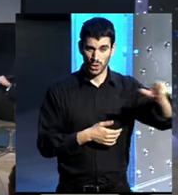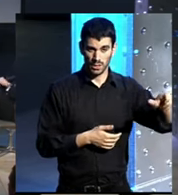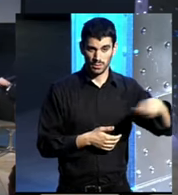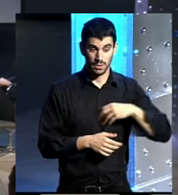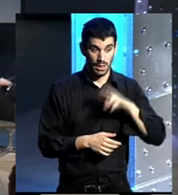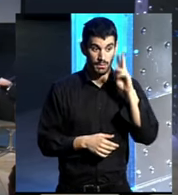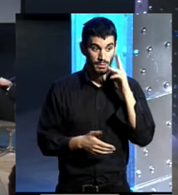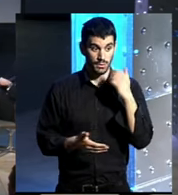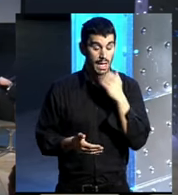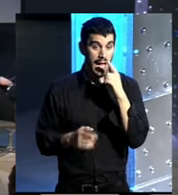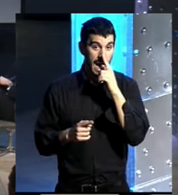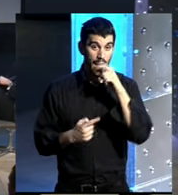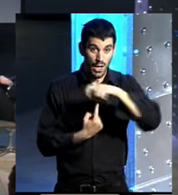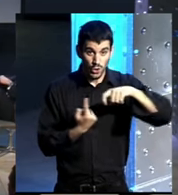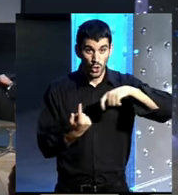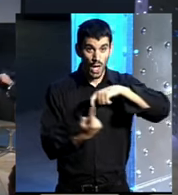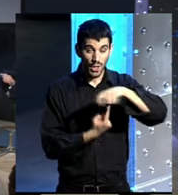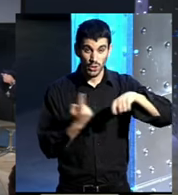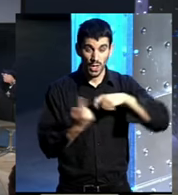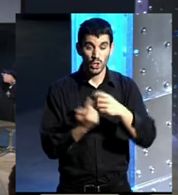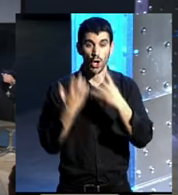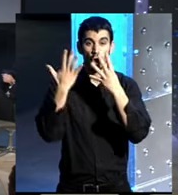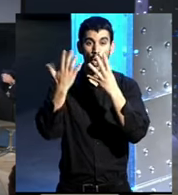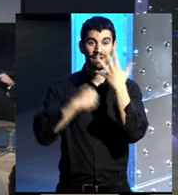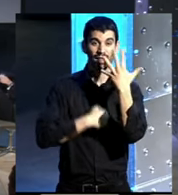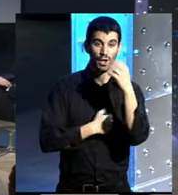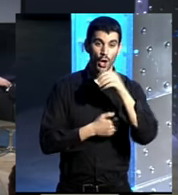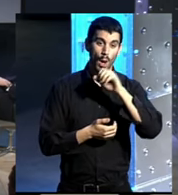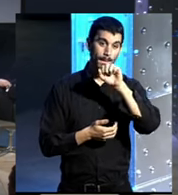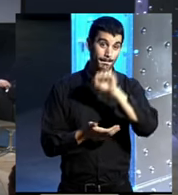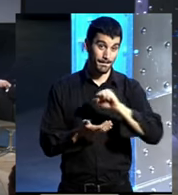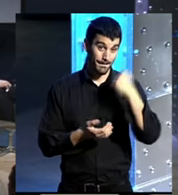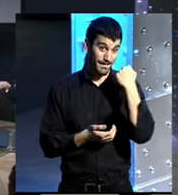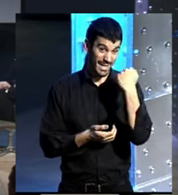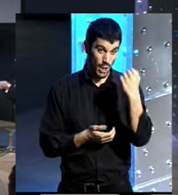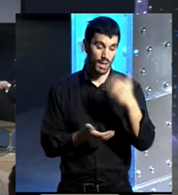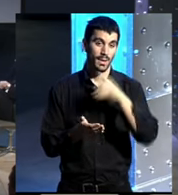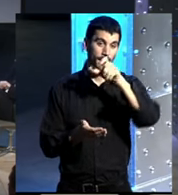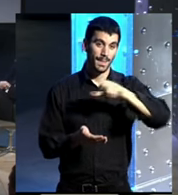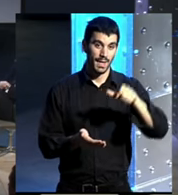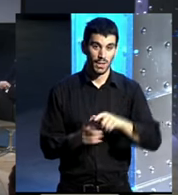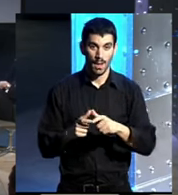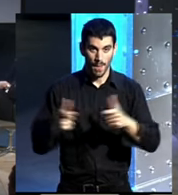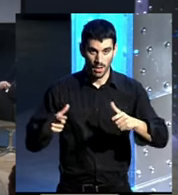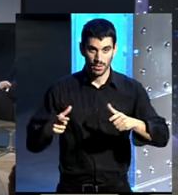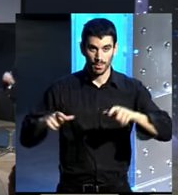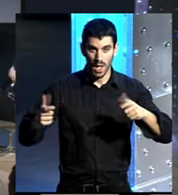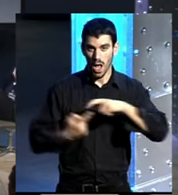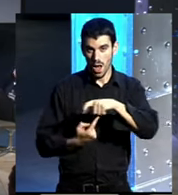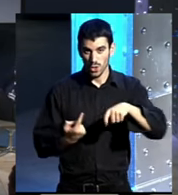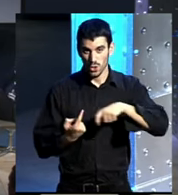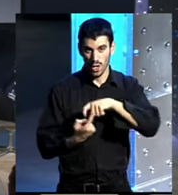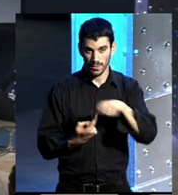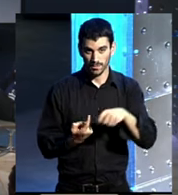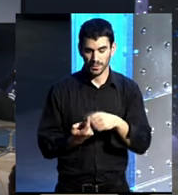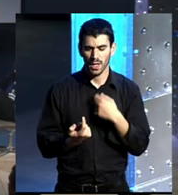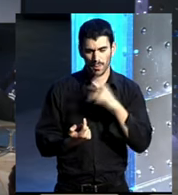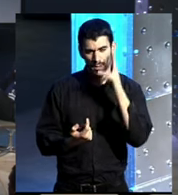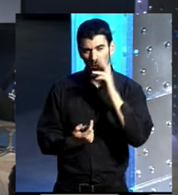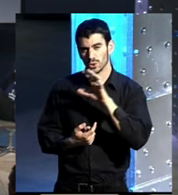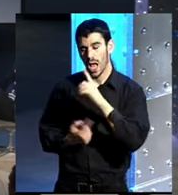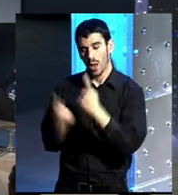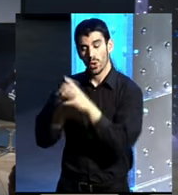de personas cada año. Además, la explosión demográfica se encuentra principalmente en los países en vías de desarrollo.